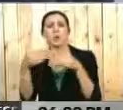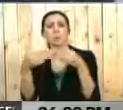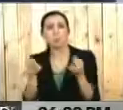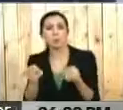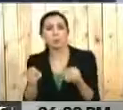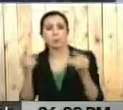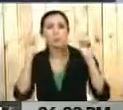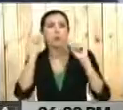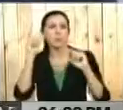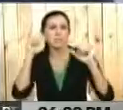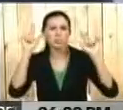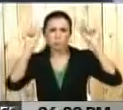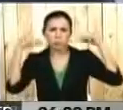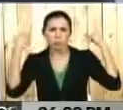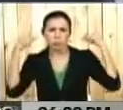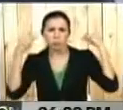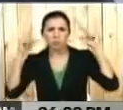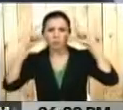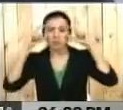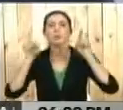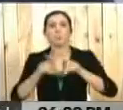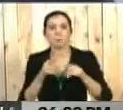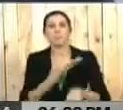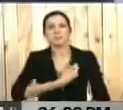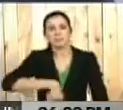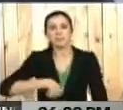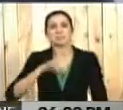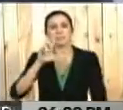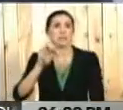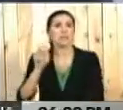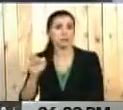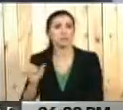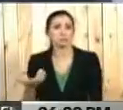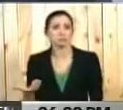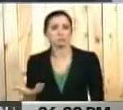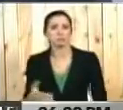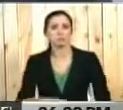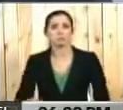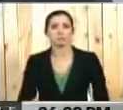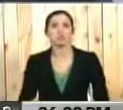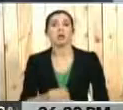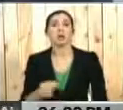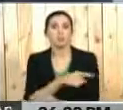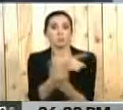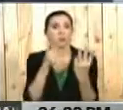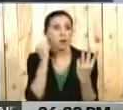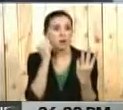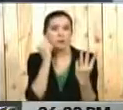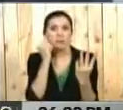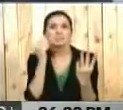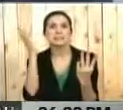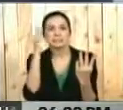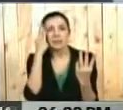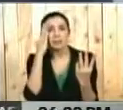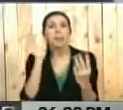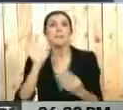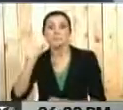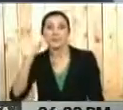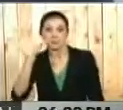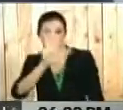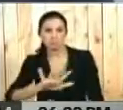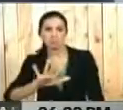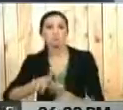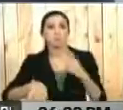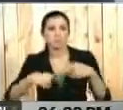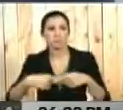como puedo decirlo de la presidenta del Consejo Nacional Electoral, mujeres a quienes el país les reconocerá en su